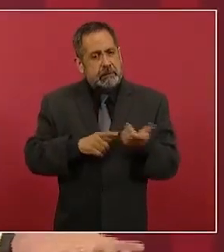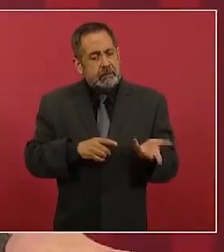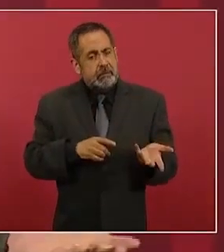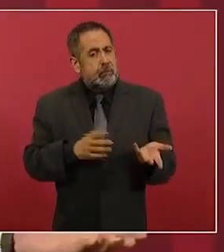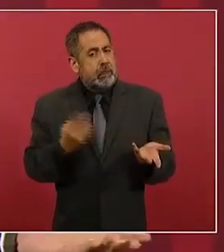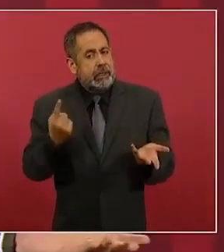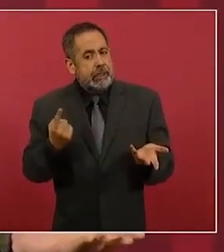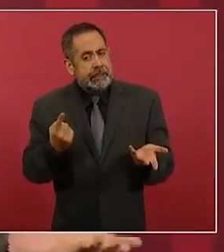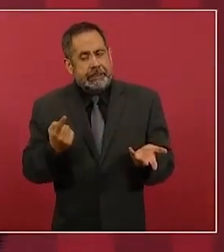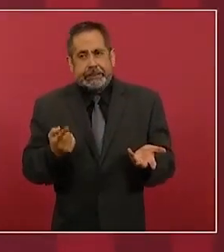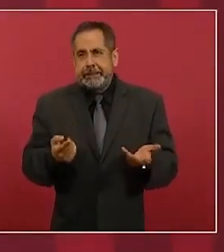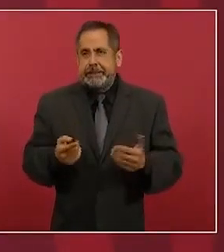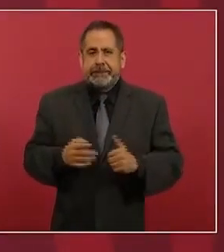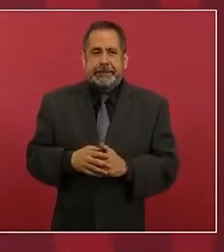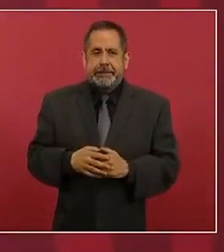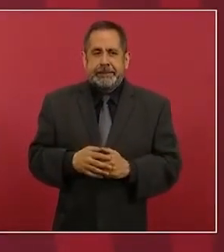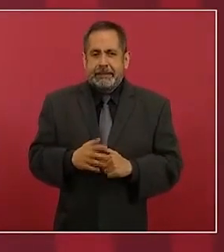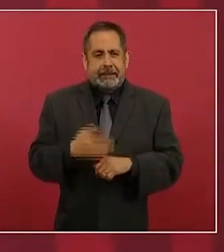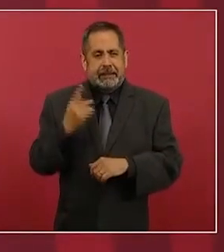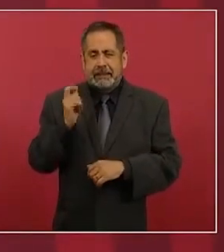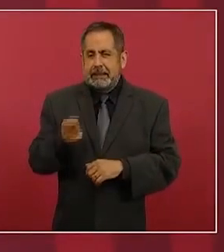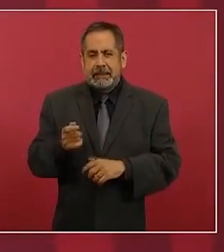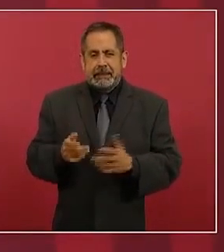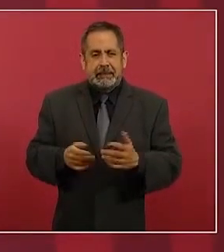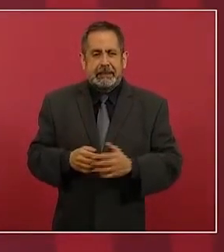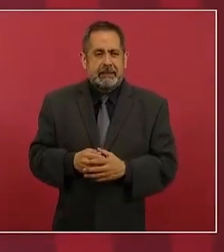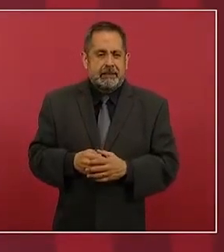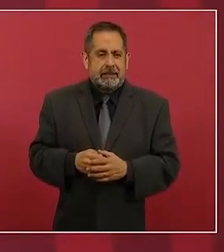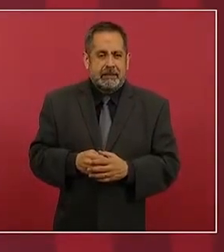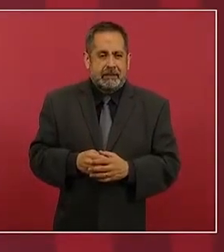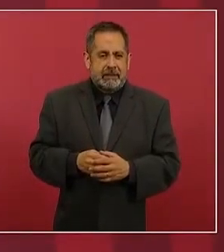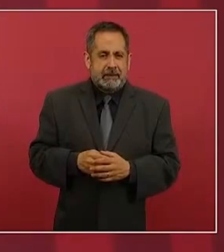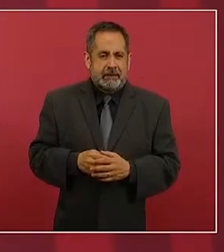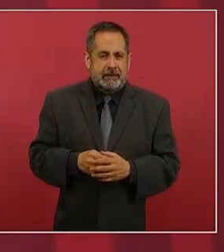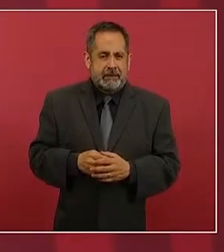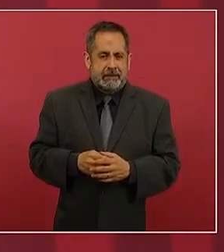porque imagínense